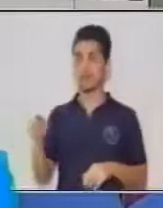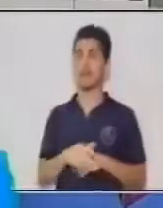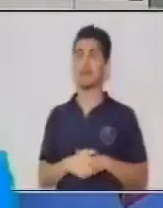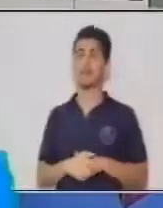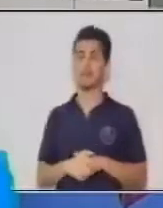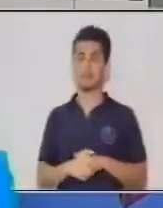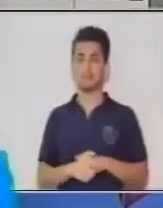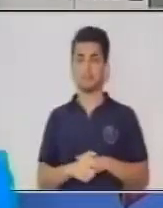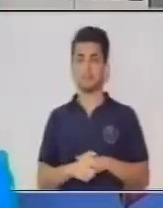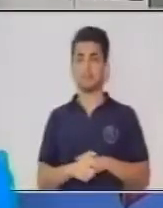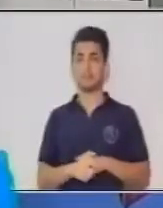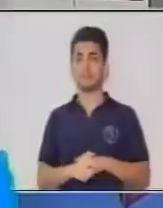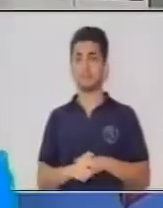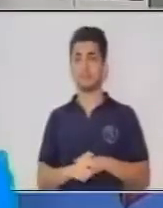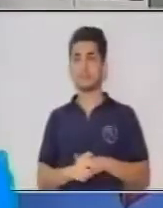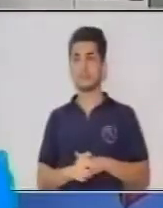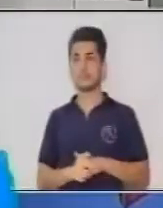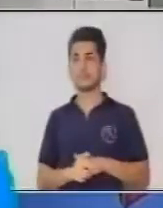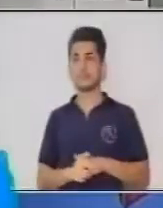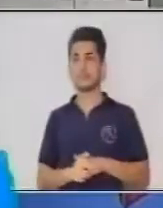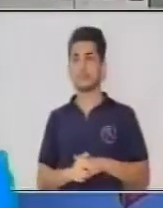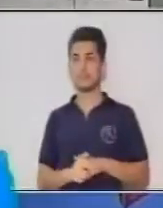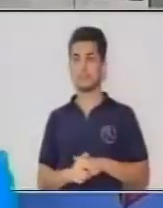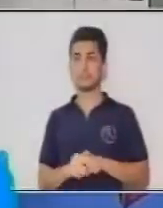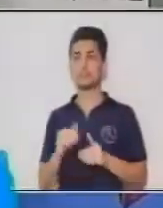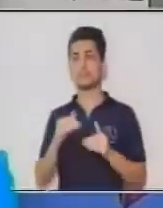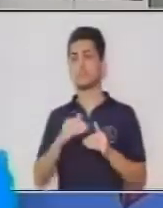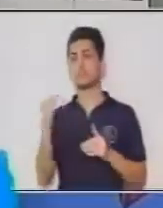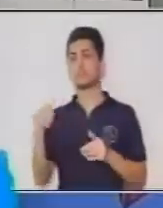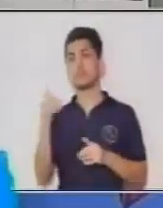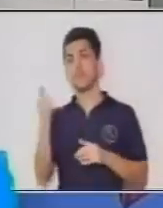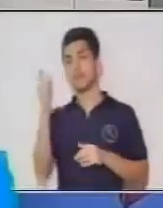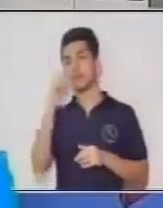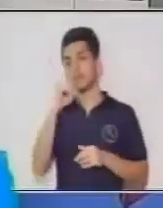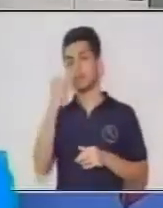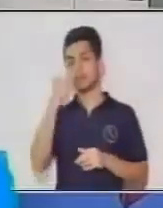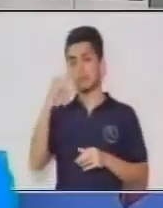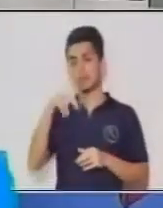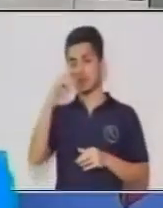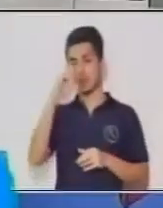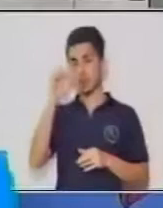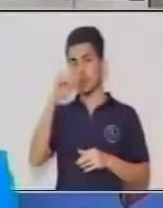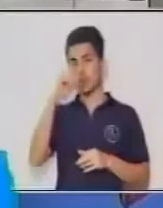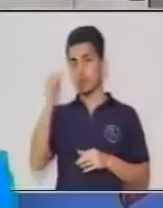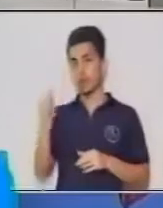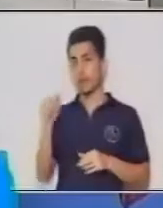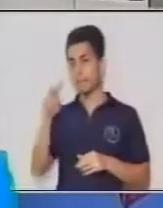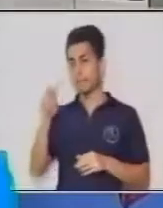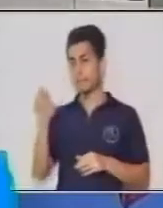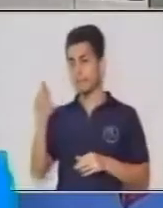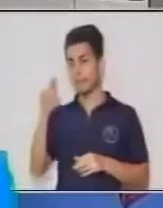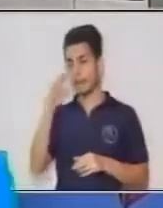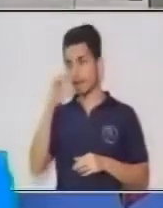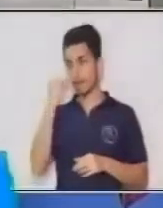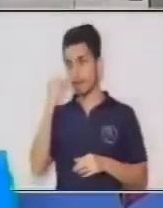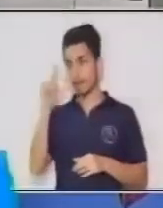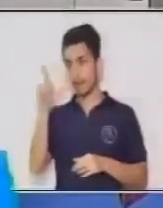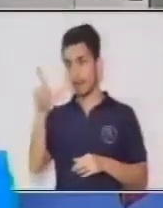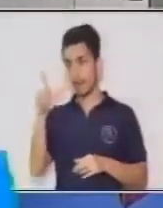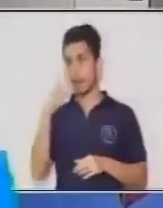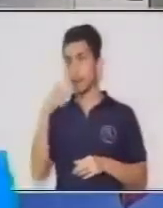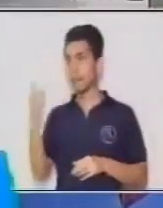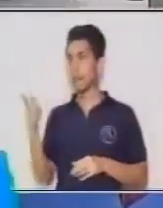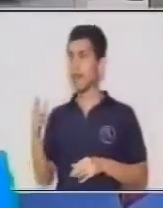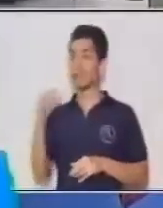4. ¿Y cuál va a ser nuestra asíntota vertical? En donde el denominador se